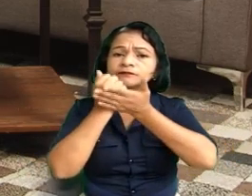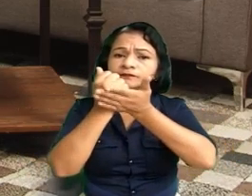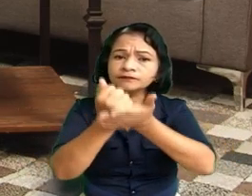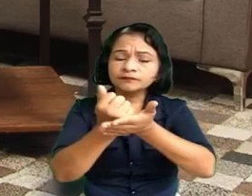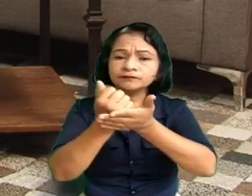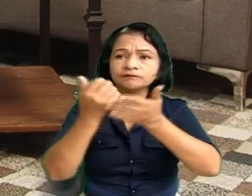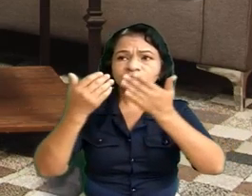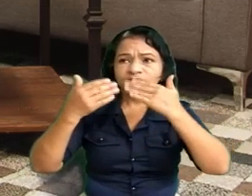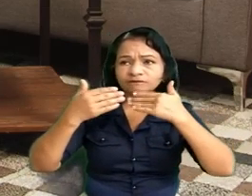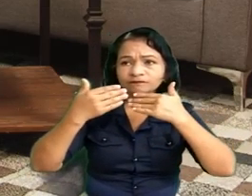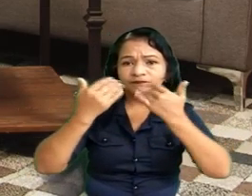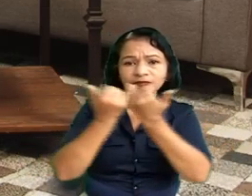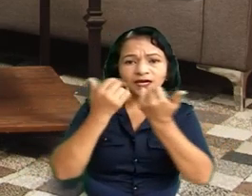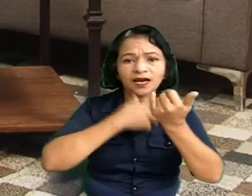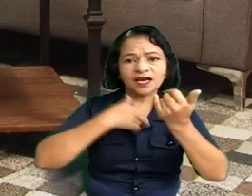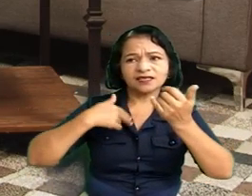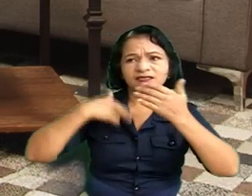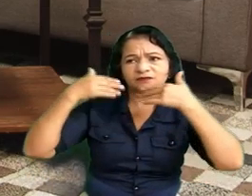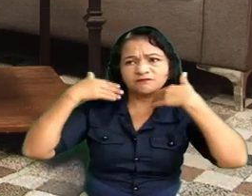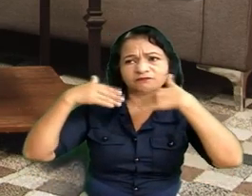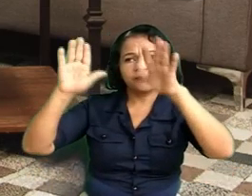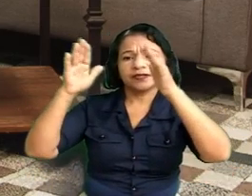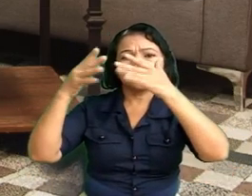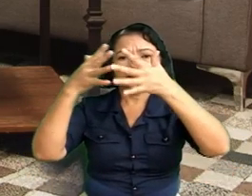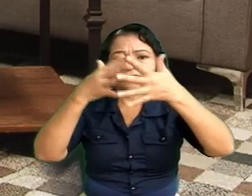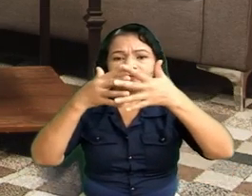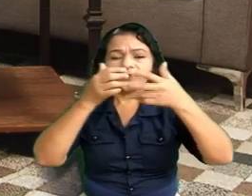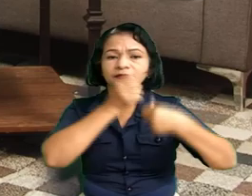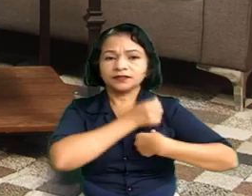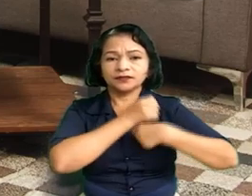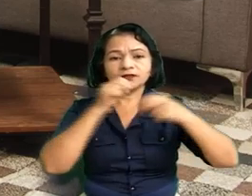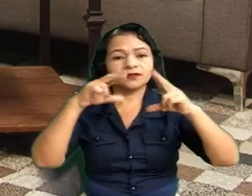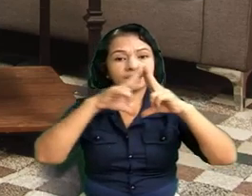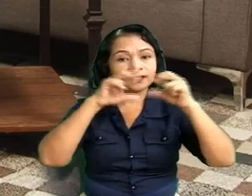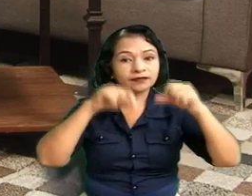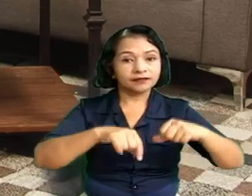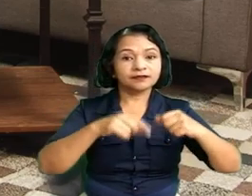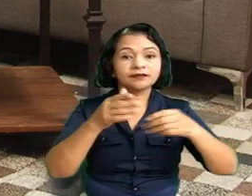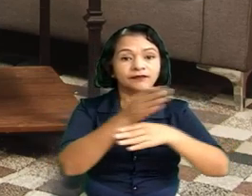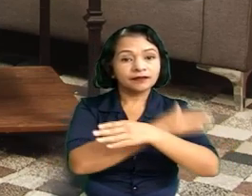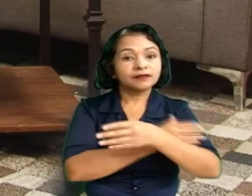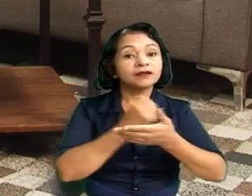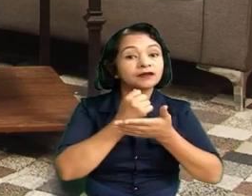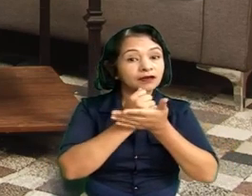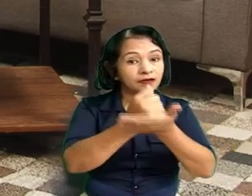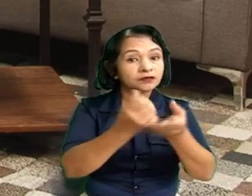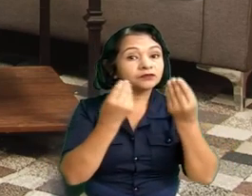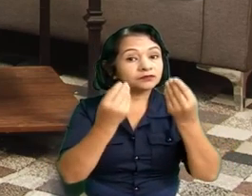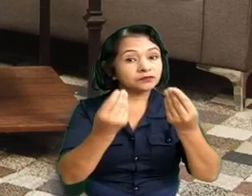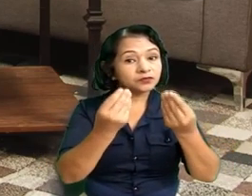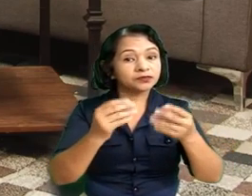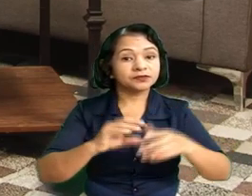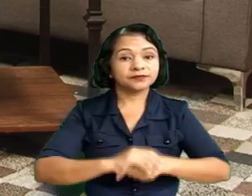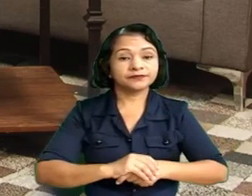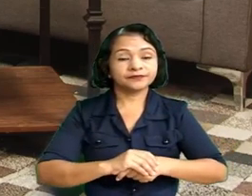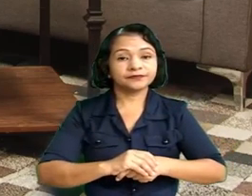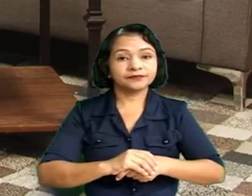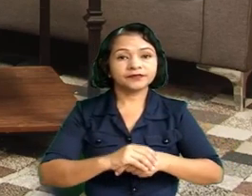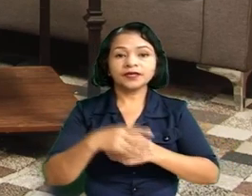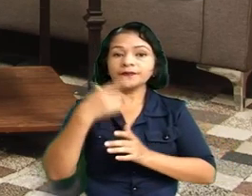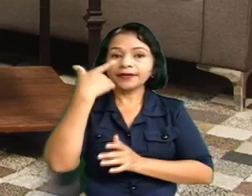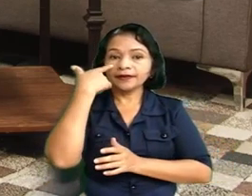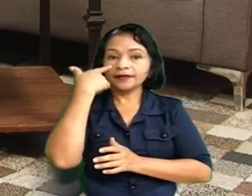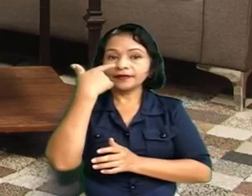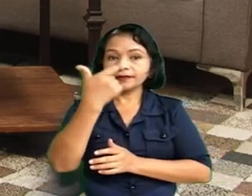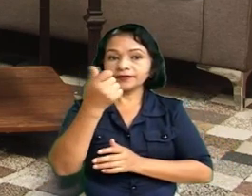a los marines de nuestro país. ¿Cómo podemos entender a Blanca Arauz dentro de ese contexto de lucha armada? Yo creo que el reconocimiento